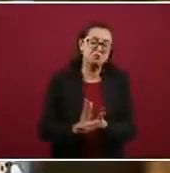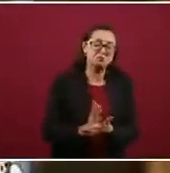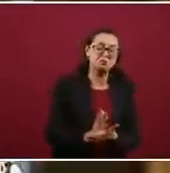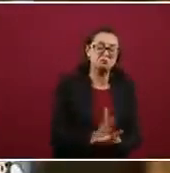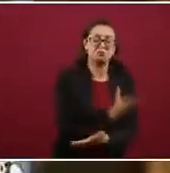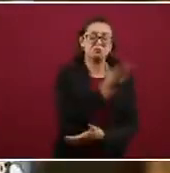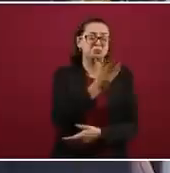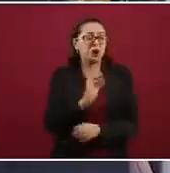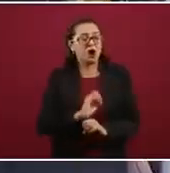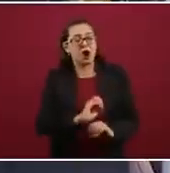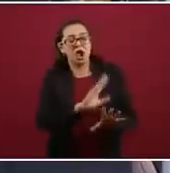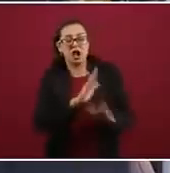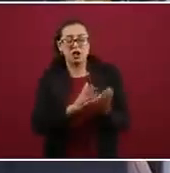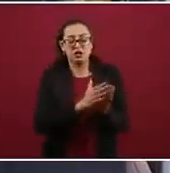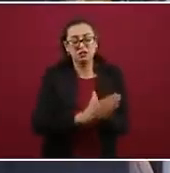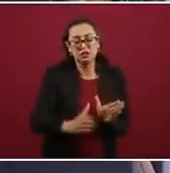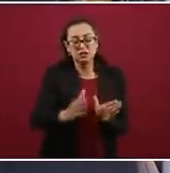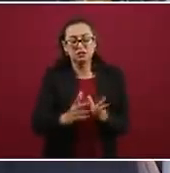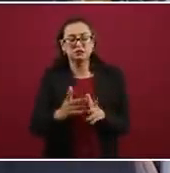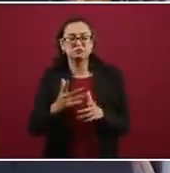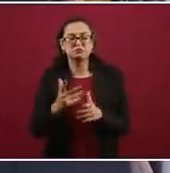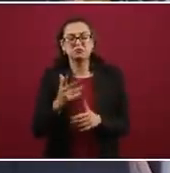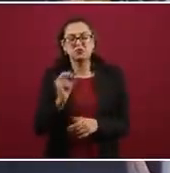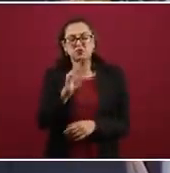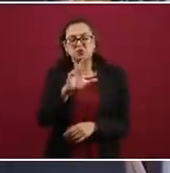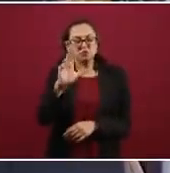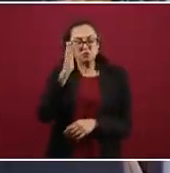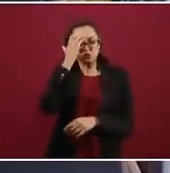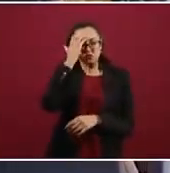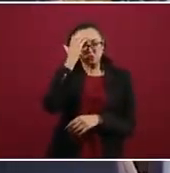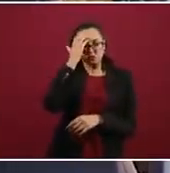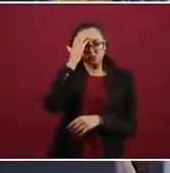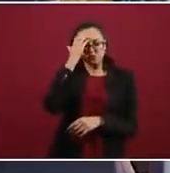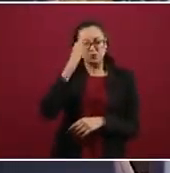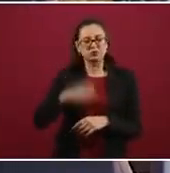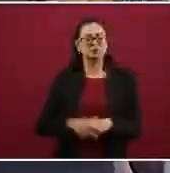etapa de la conspiración.